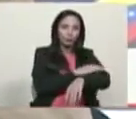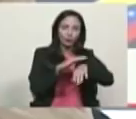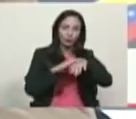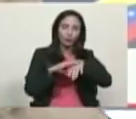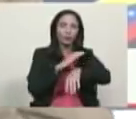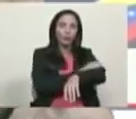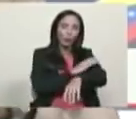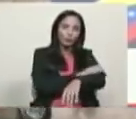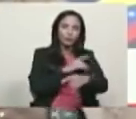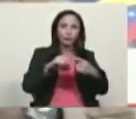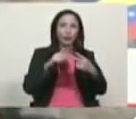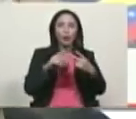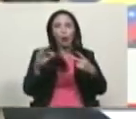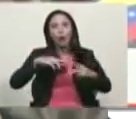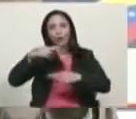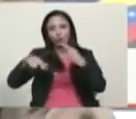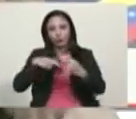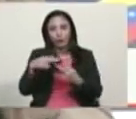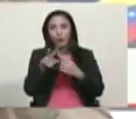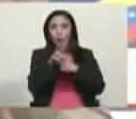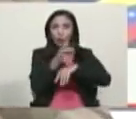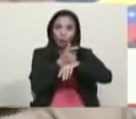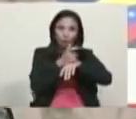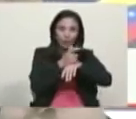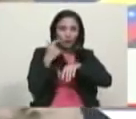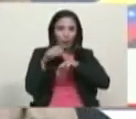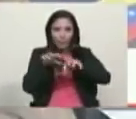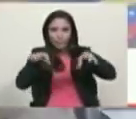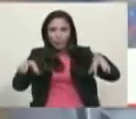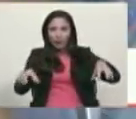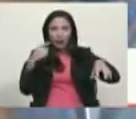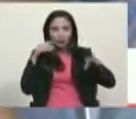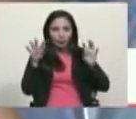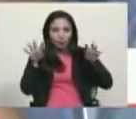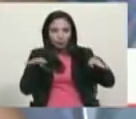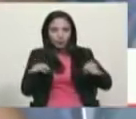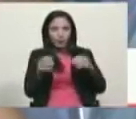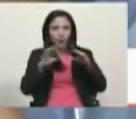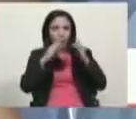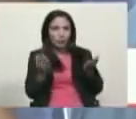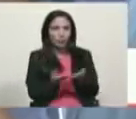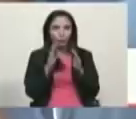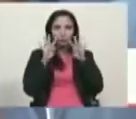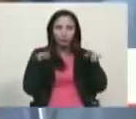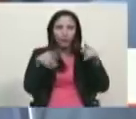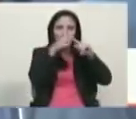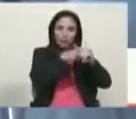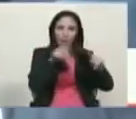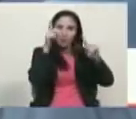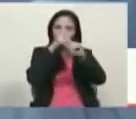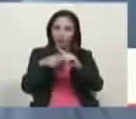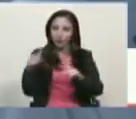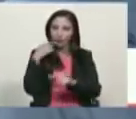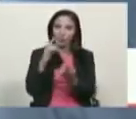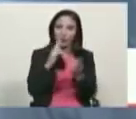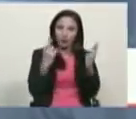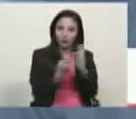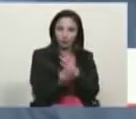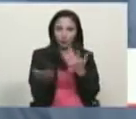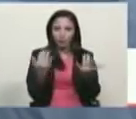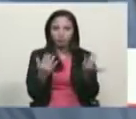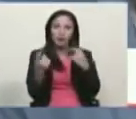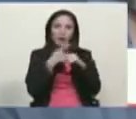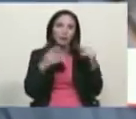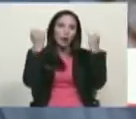siempre cualquier gobierno tiene el reto de ver al mundo en su diversidad. Y tener relaciones de Estado a Estado,